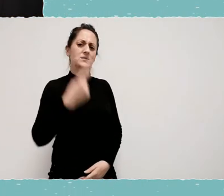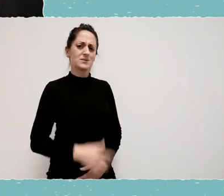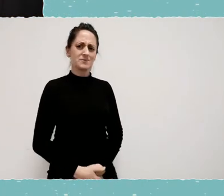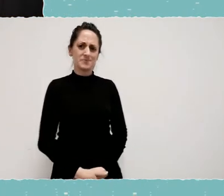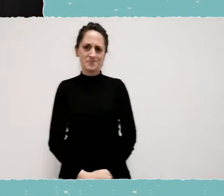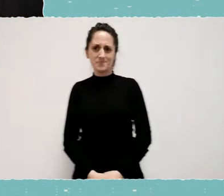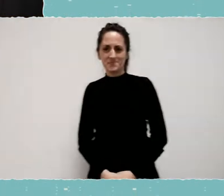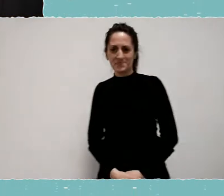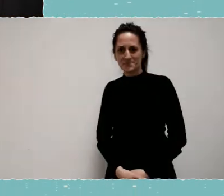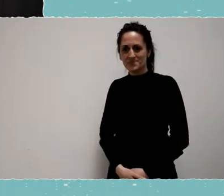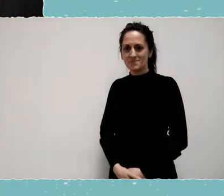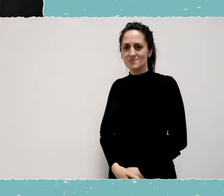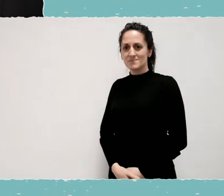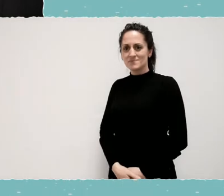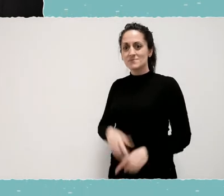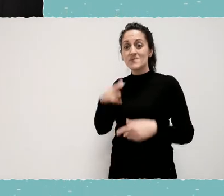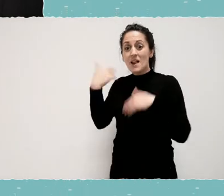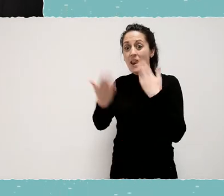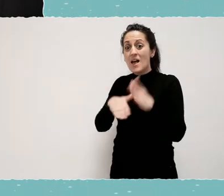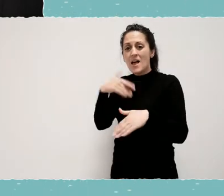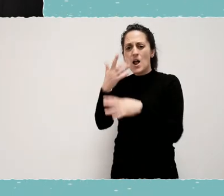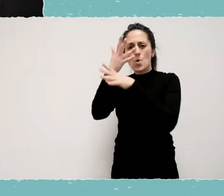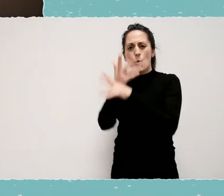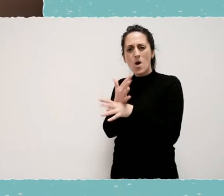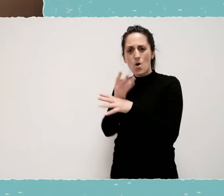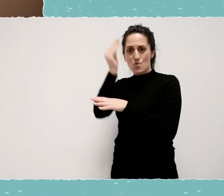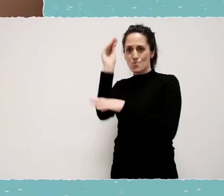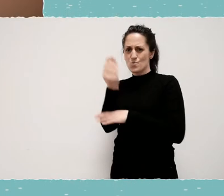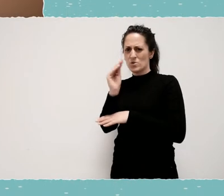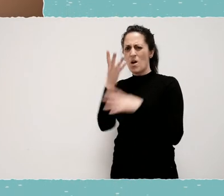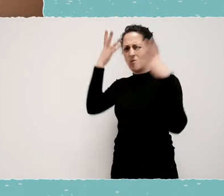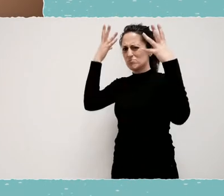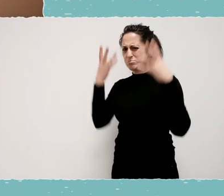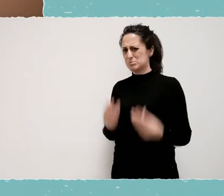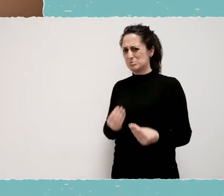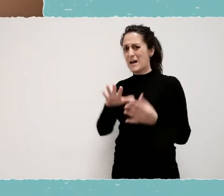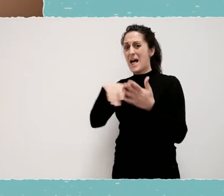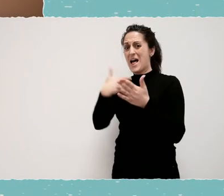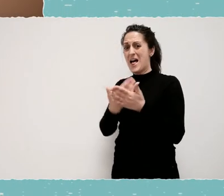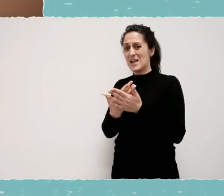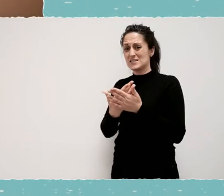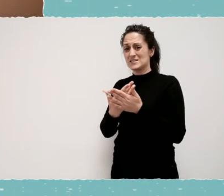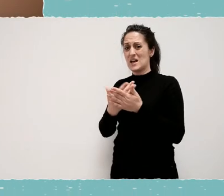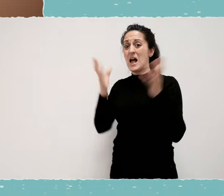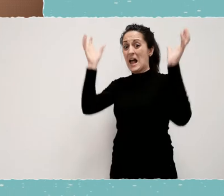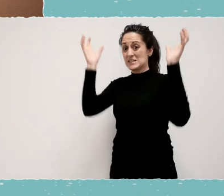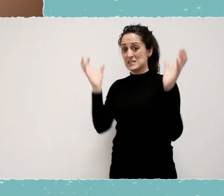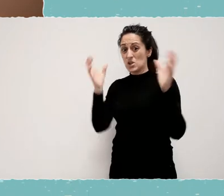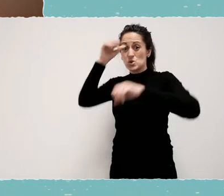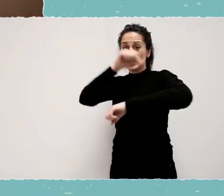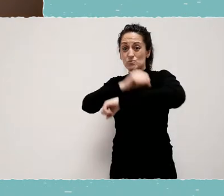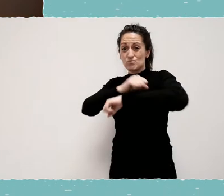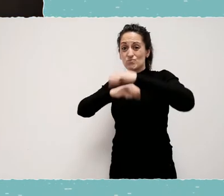máis fermosa do reino. Facíanlle tantos regalos de xoguetes e bonecos que case que rebordaban polas fiestras